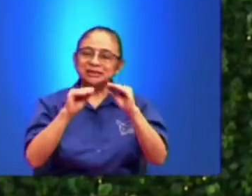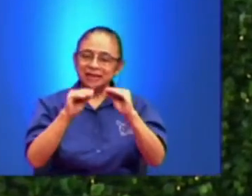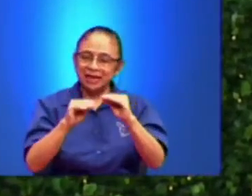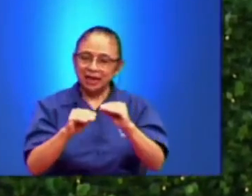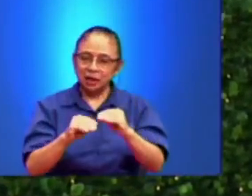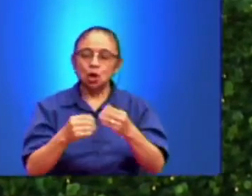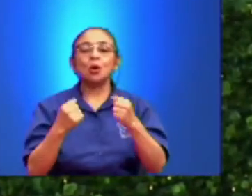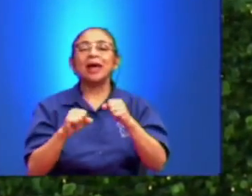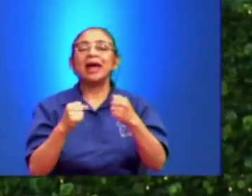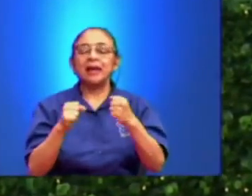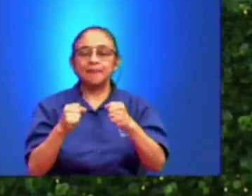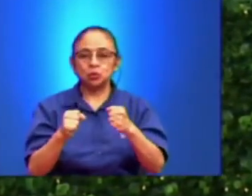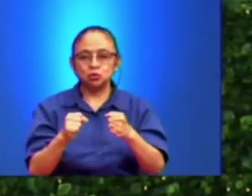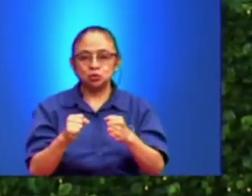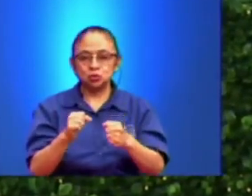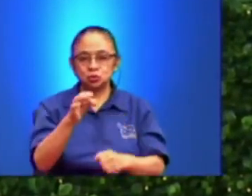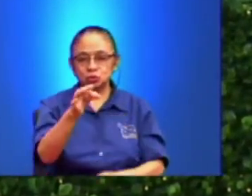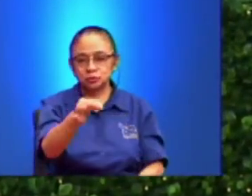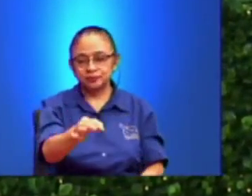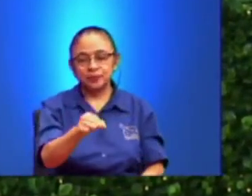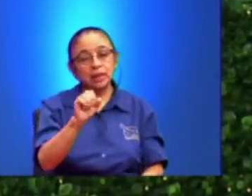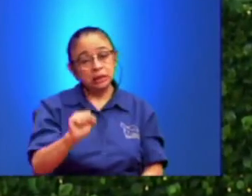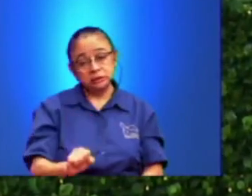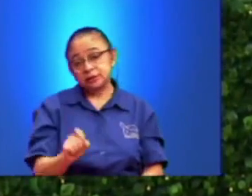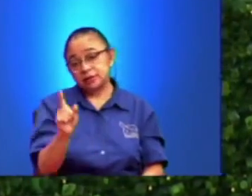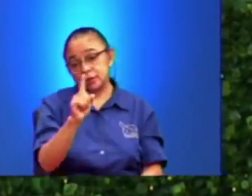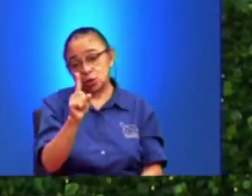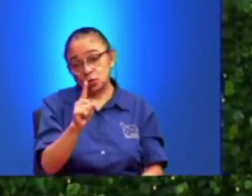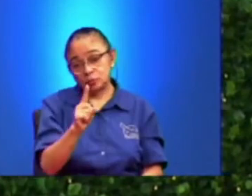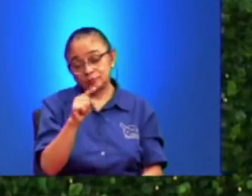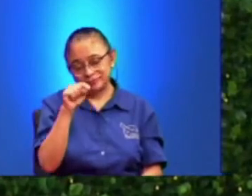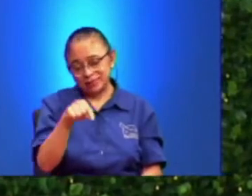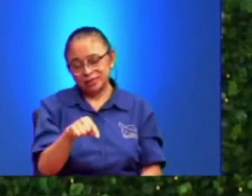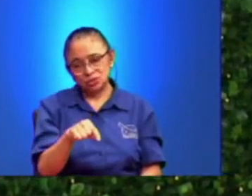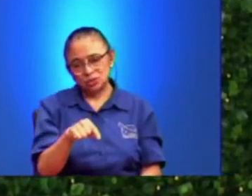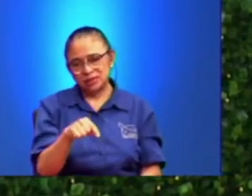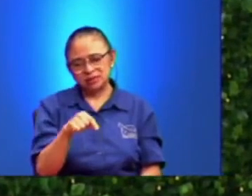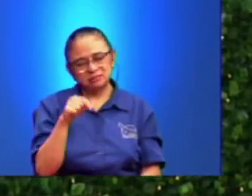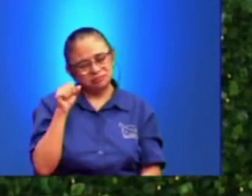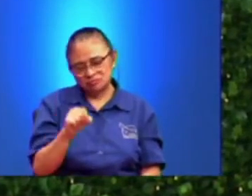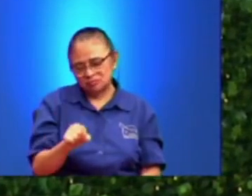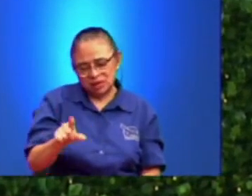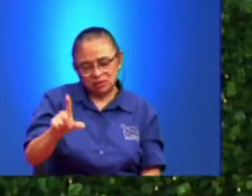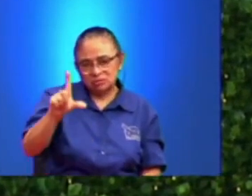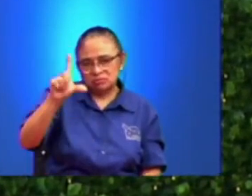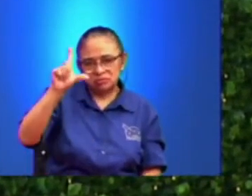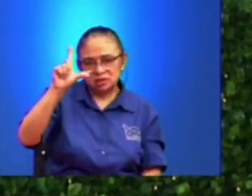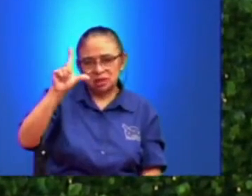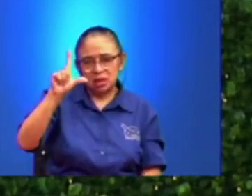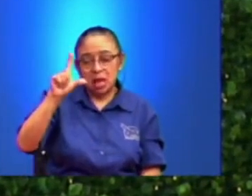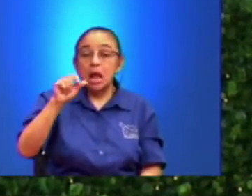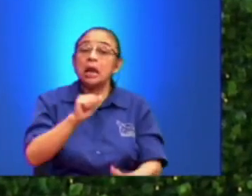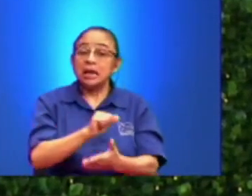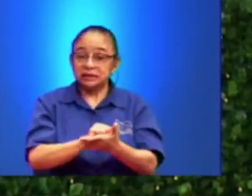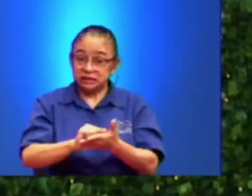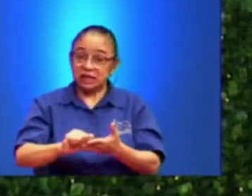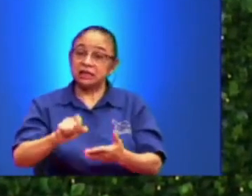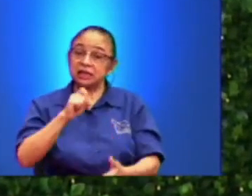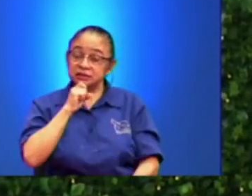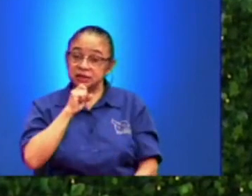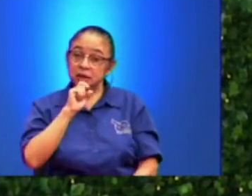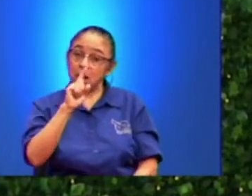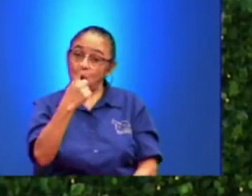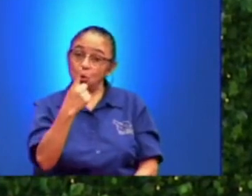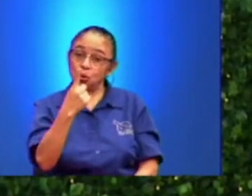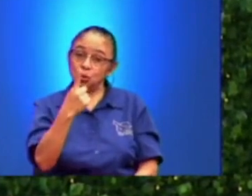hacer porque si no hermano esto se vuelve como un rito la santa cena 1 la